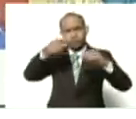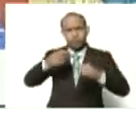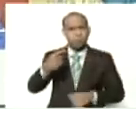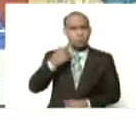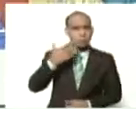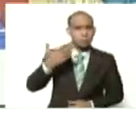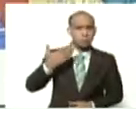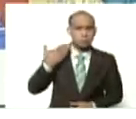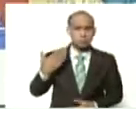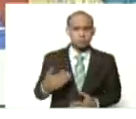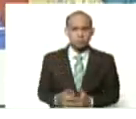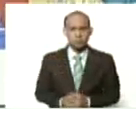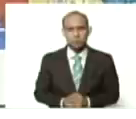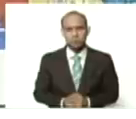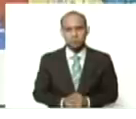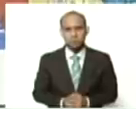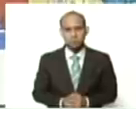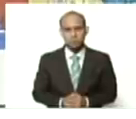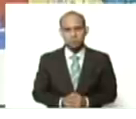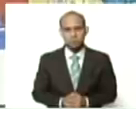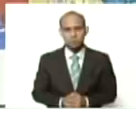elegante estilista,